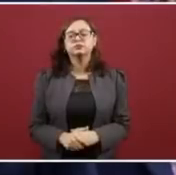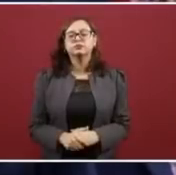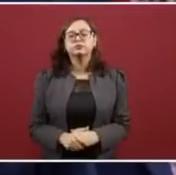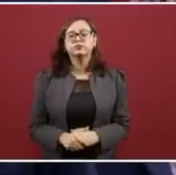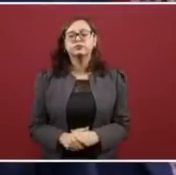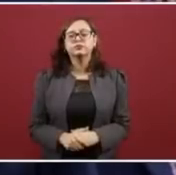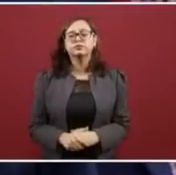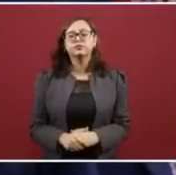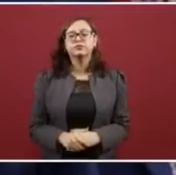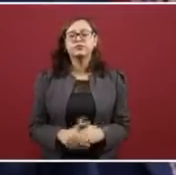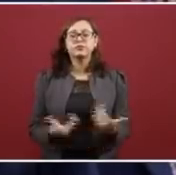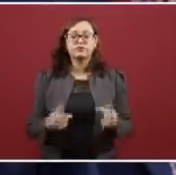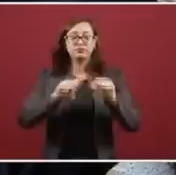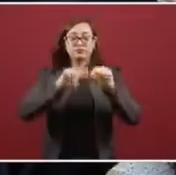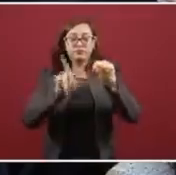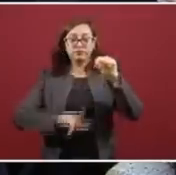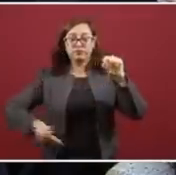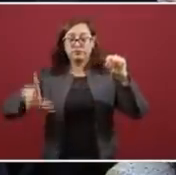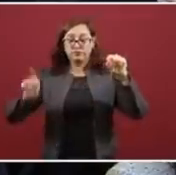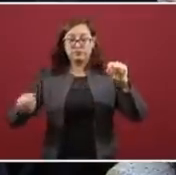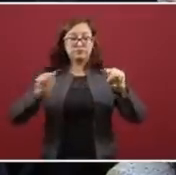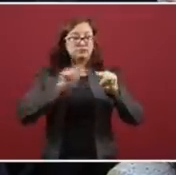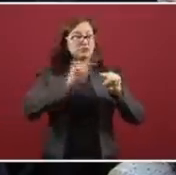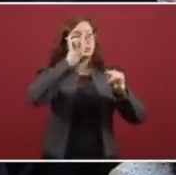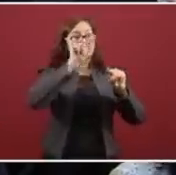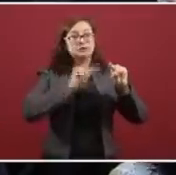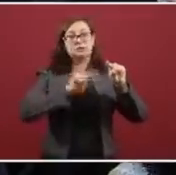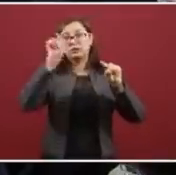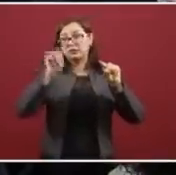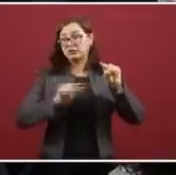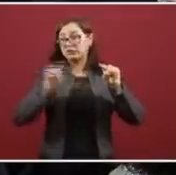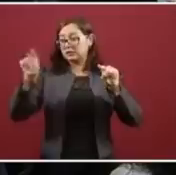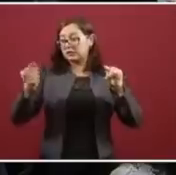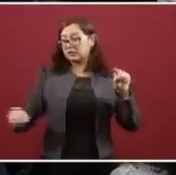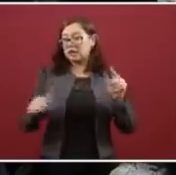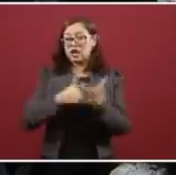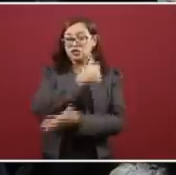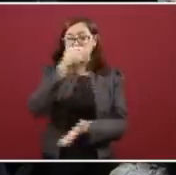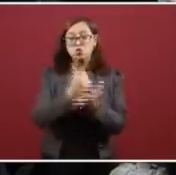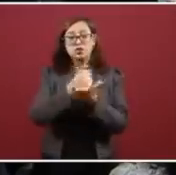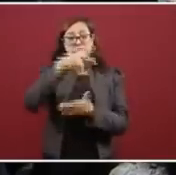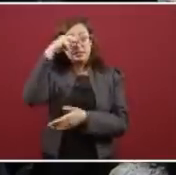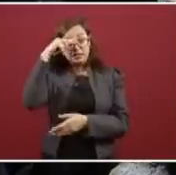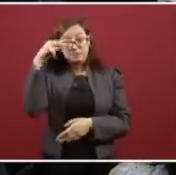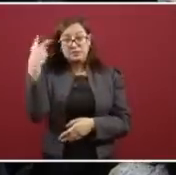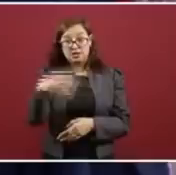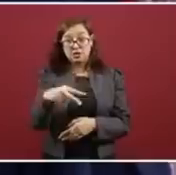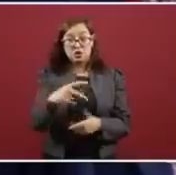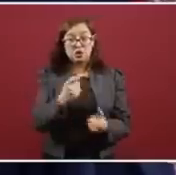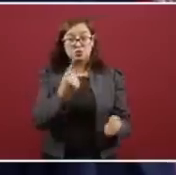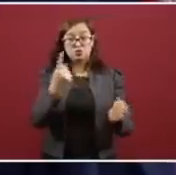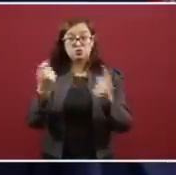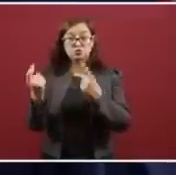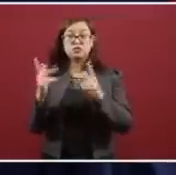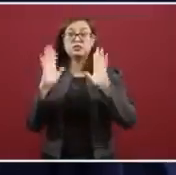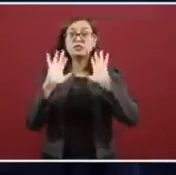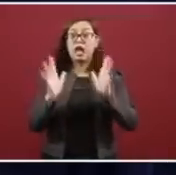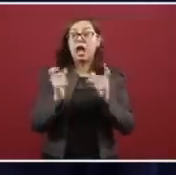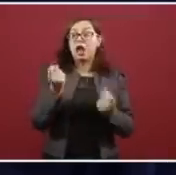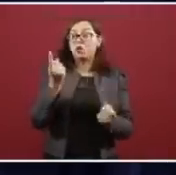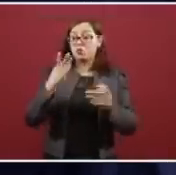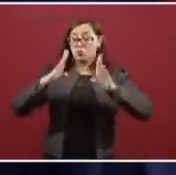de la república incluyendo la ciudad de mexico patrullan ya elementos con el gafete de guardia